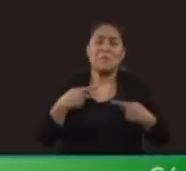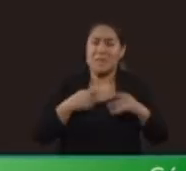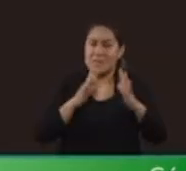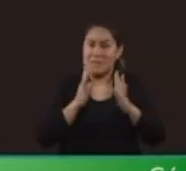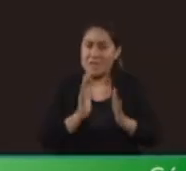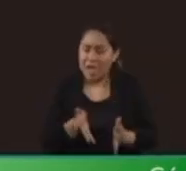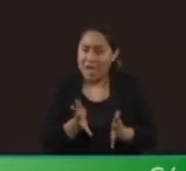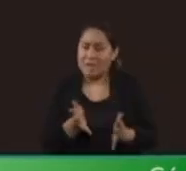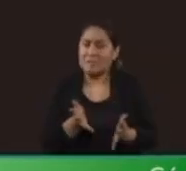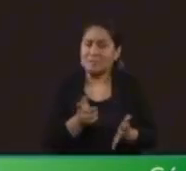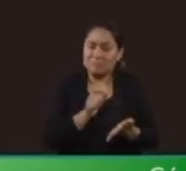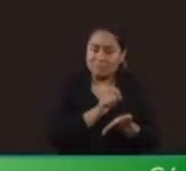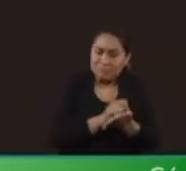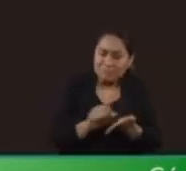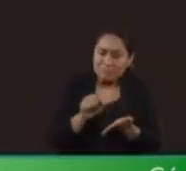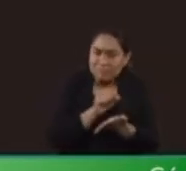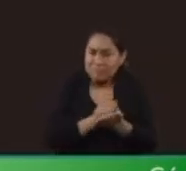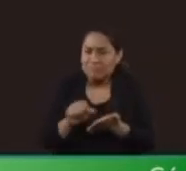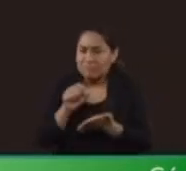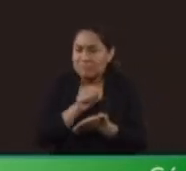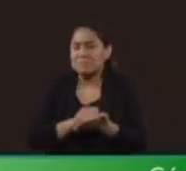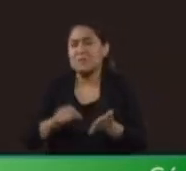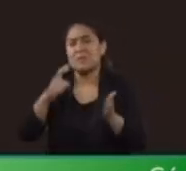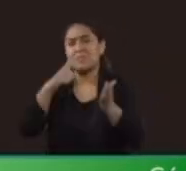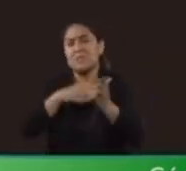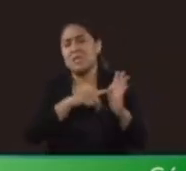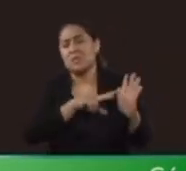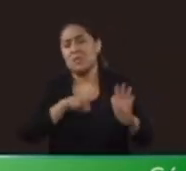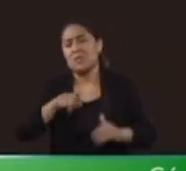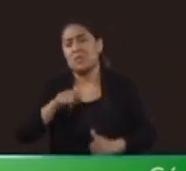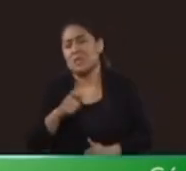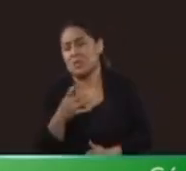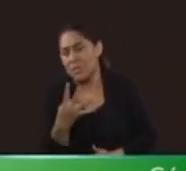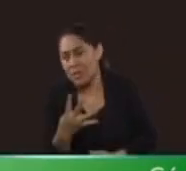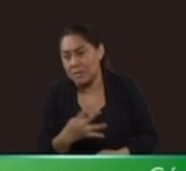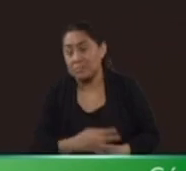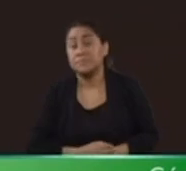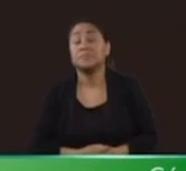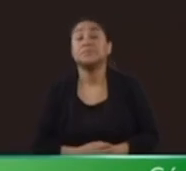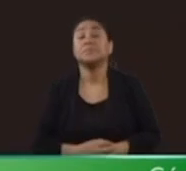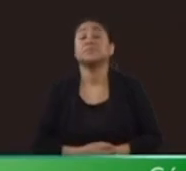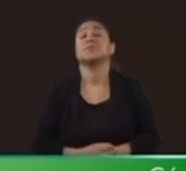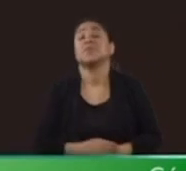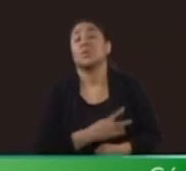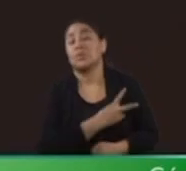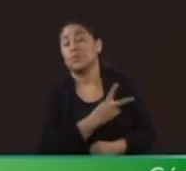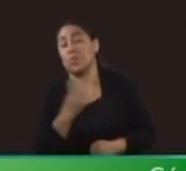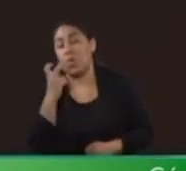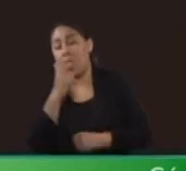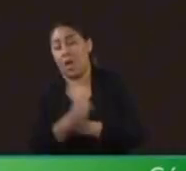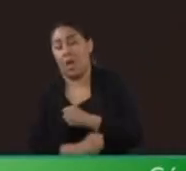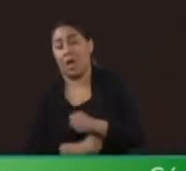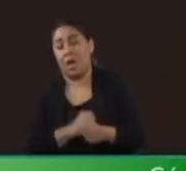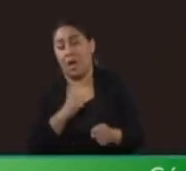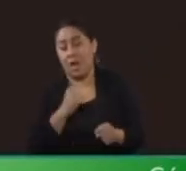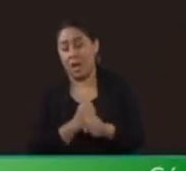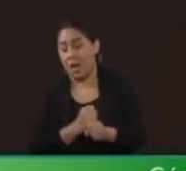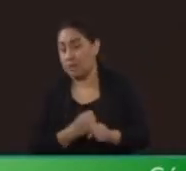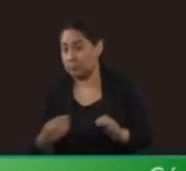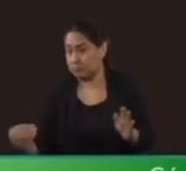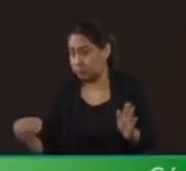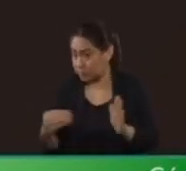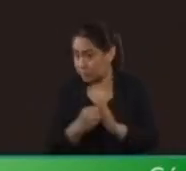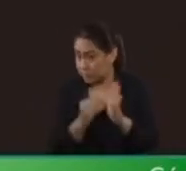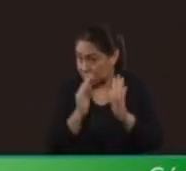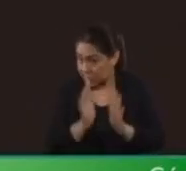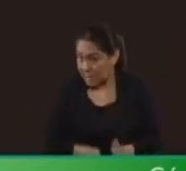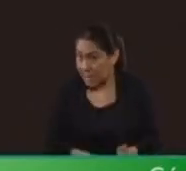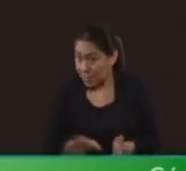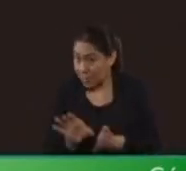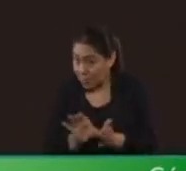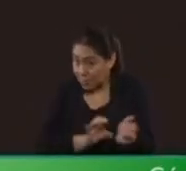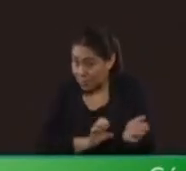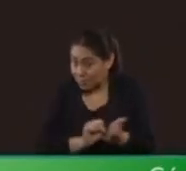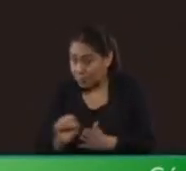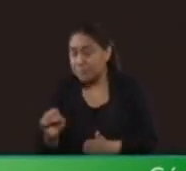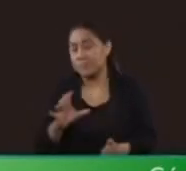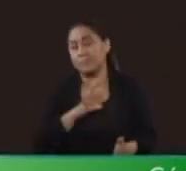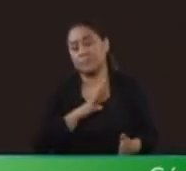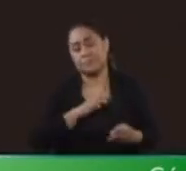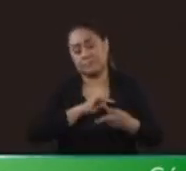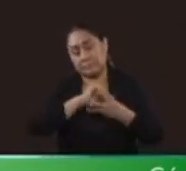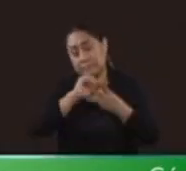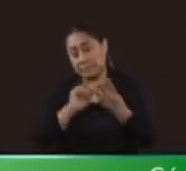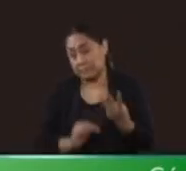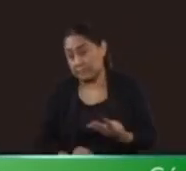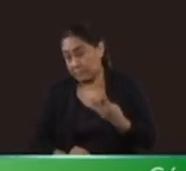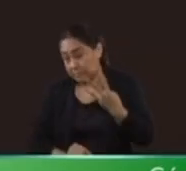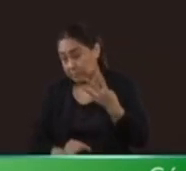la de 224 en 200 años de de constitucionalismo mexicano hay tres Pilares que han